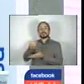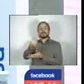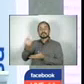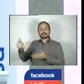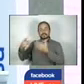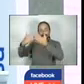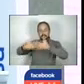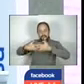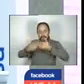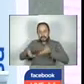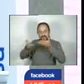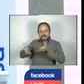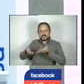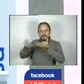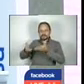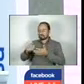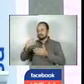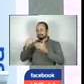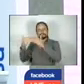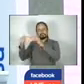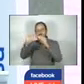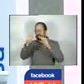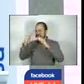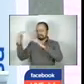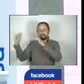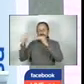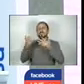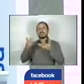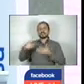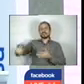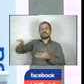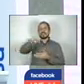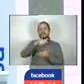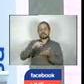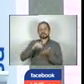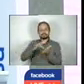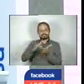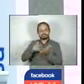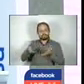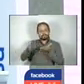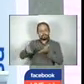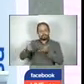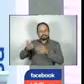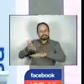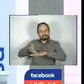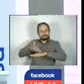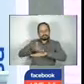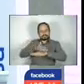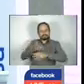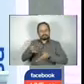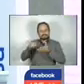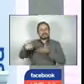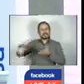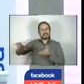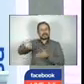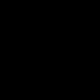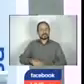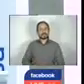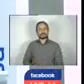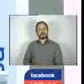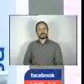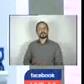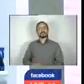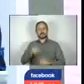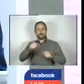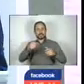países e internacionales para que puedan aprovechar las ventajas del near-shoring y se conviertan en el